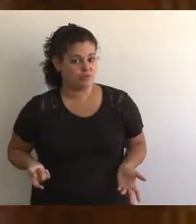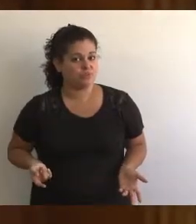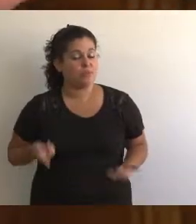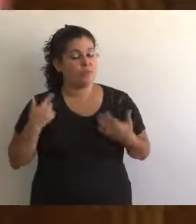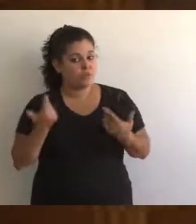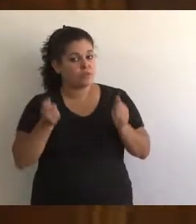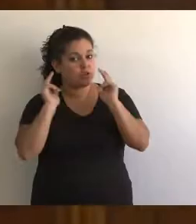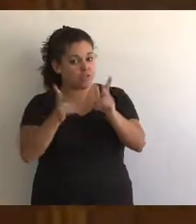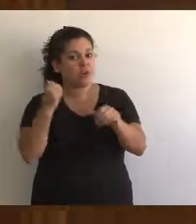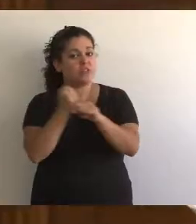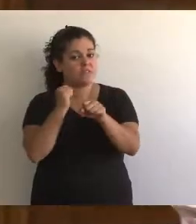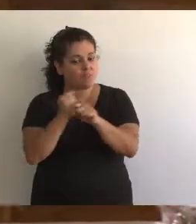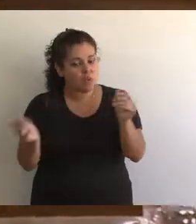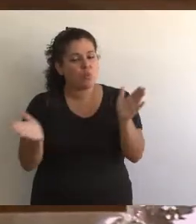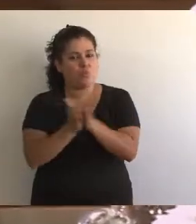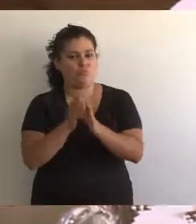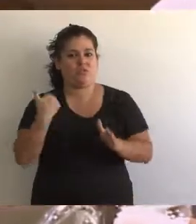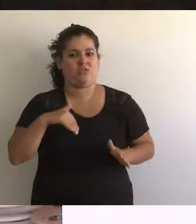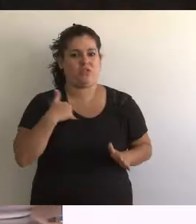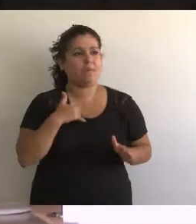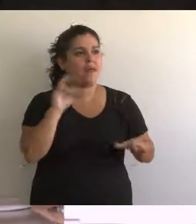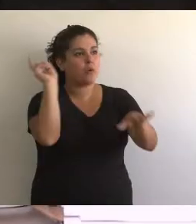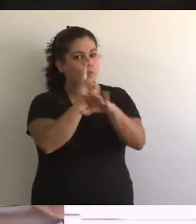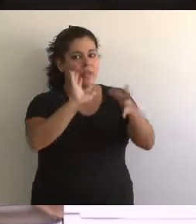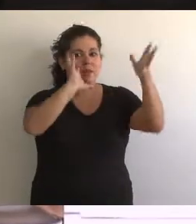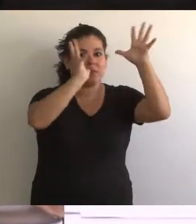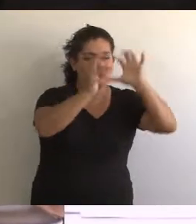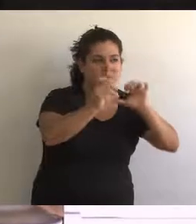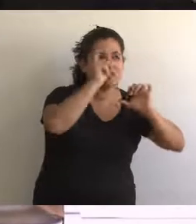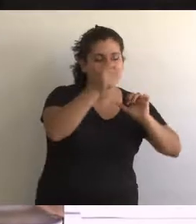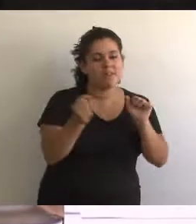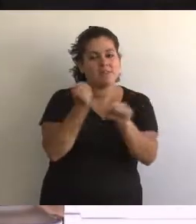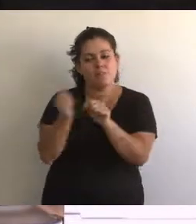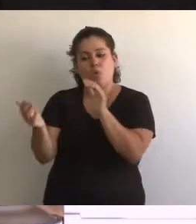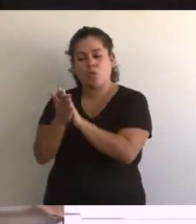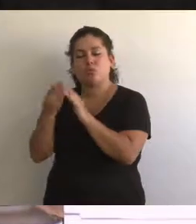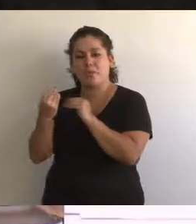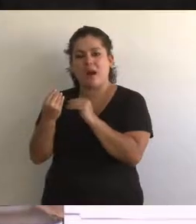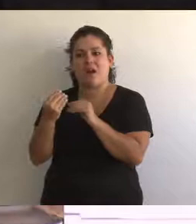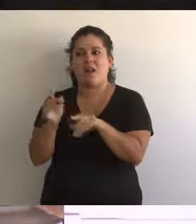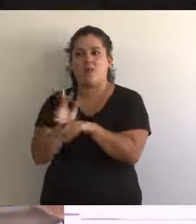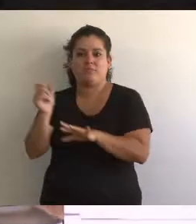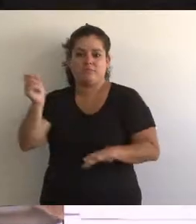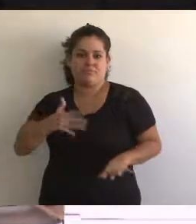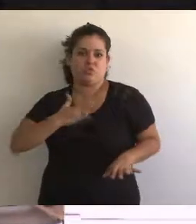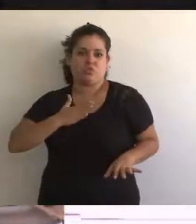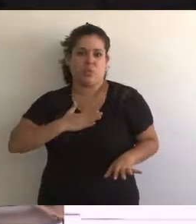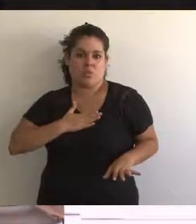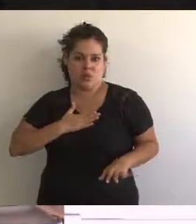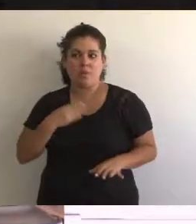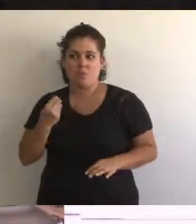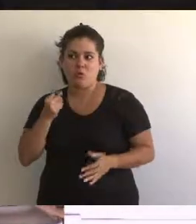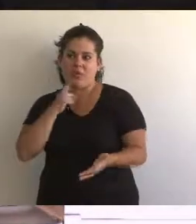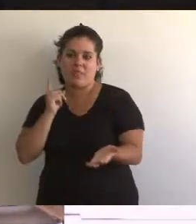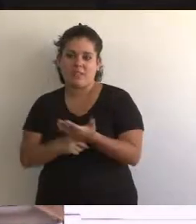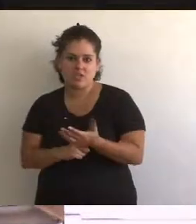trata. cosas, pero digo, trabajemos con los argentinos para cuidar el medio ambiente, y trabajemos con los argentinos para tener una actitud soberana,